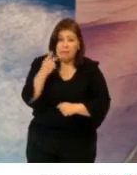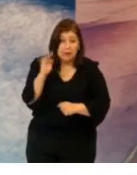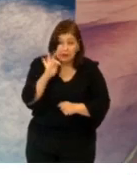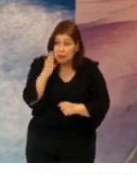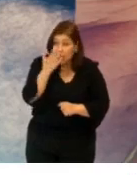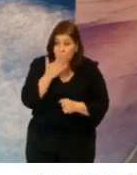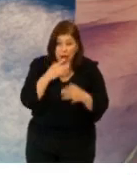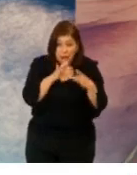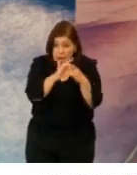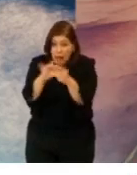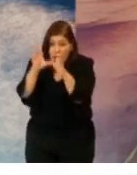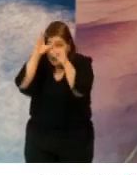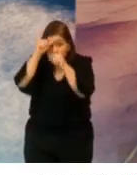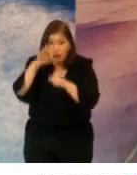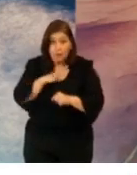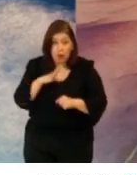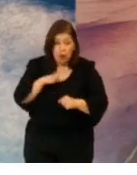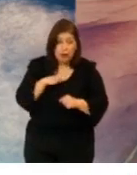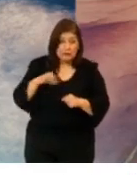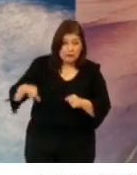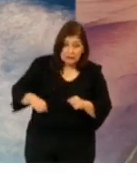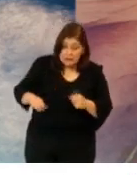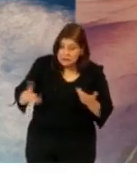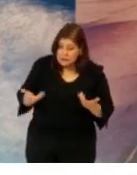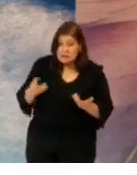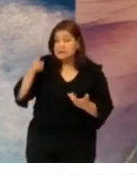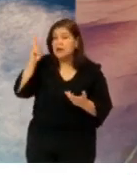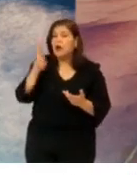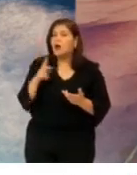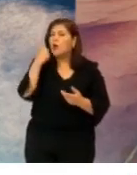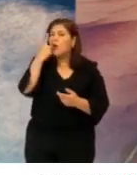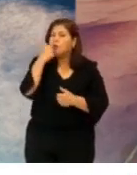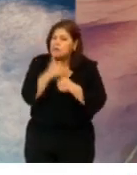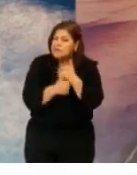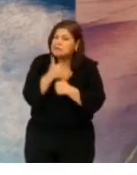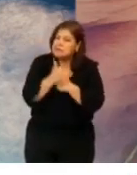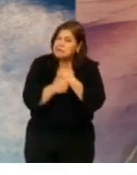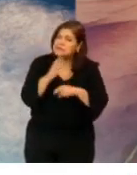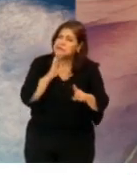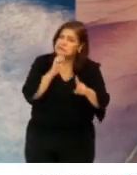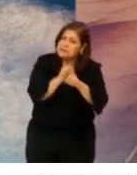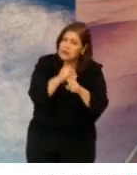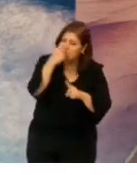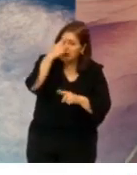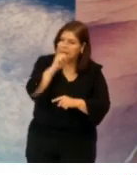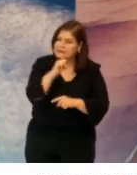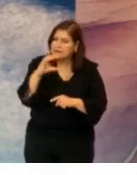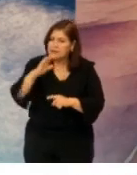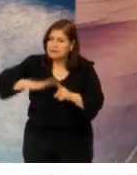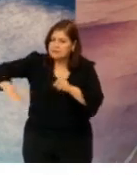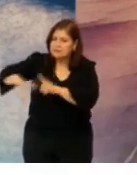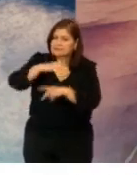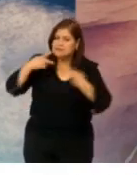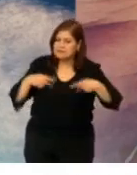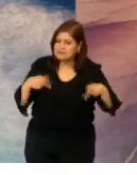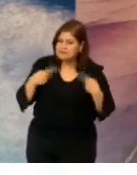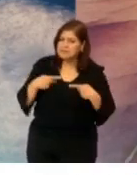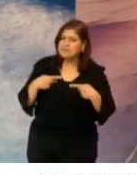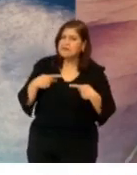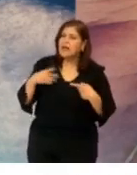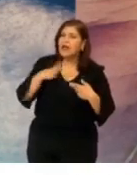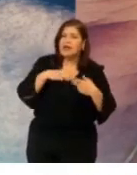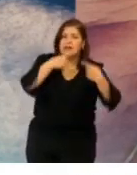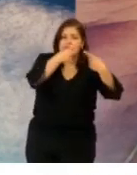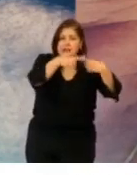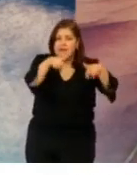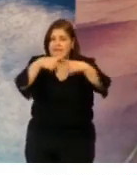intereses. Uno de los grandes desafíos de la sociedad civil, de todos los que estamos acá, es que tenemos múltiples